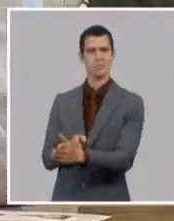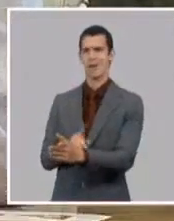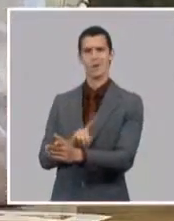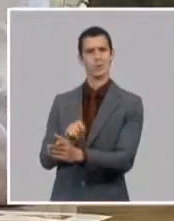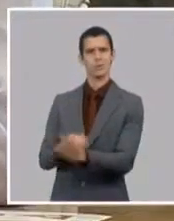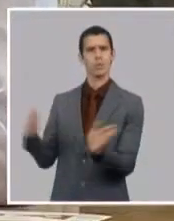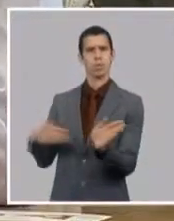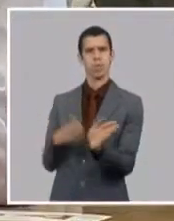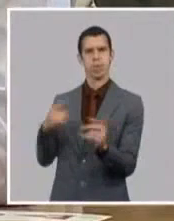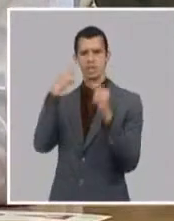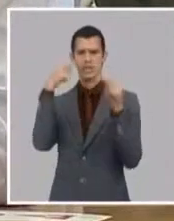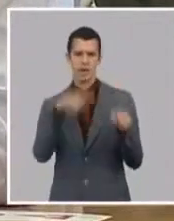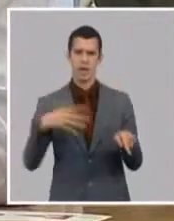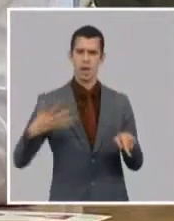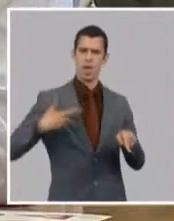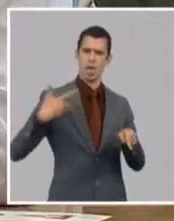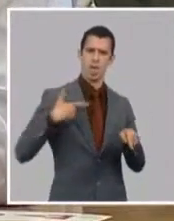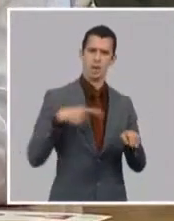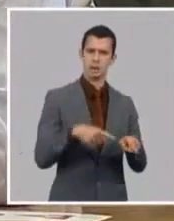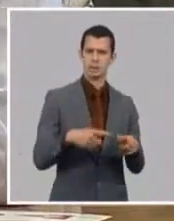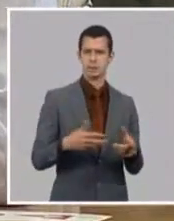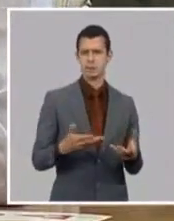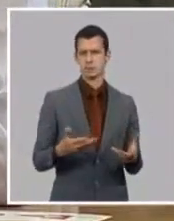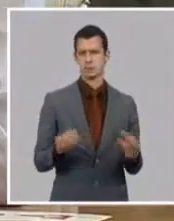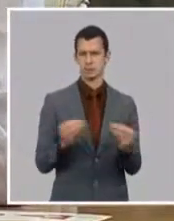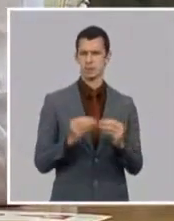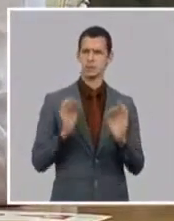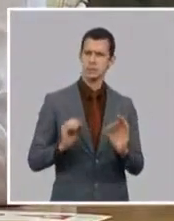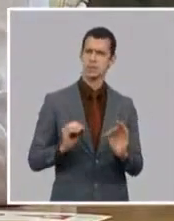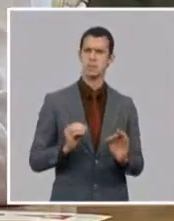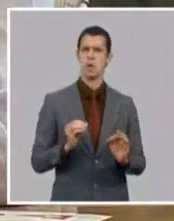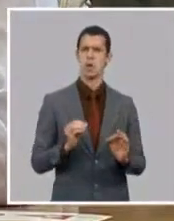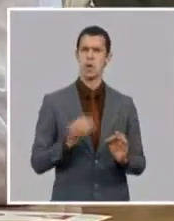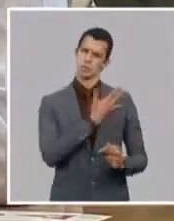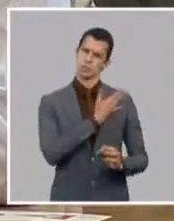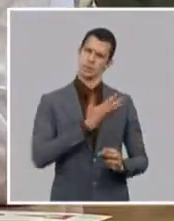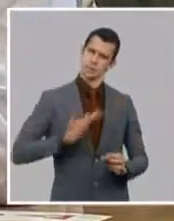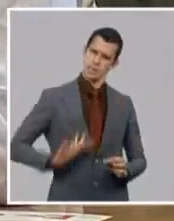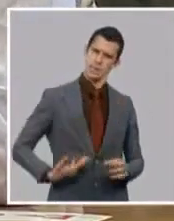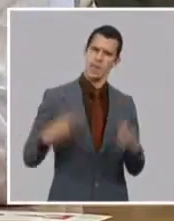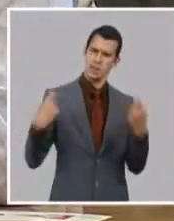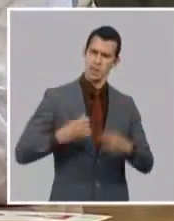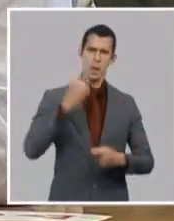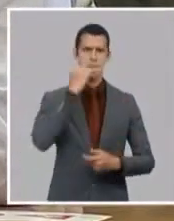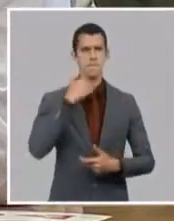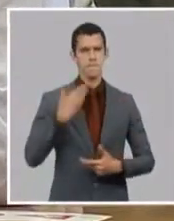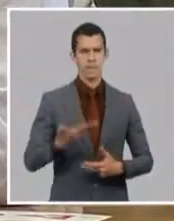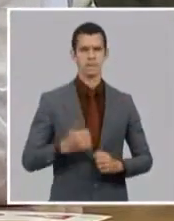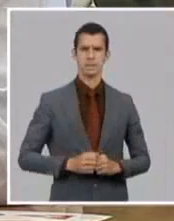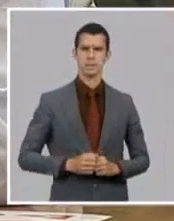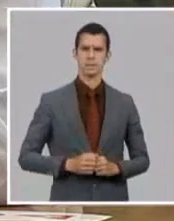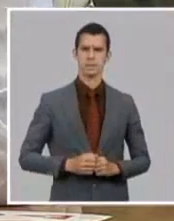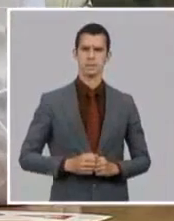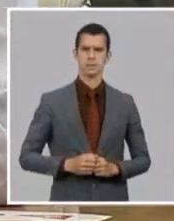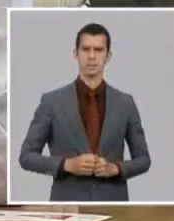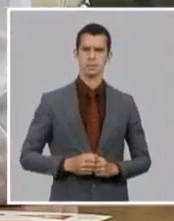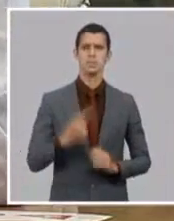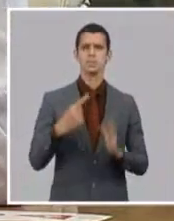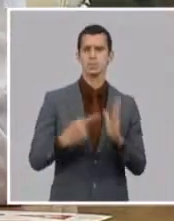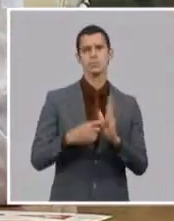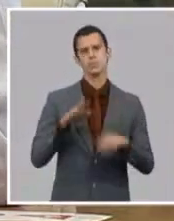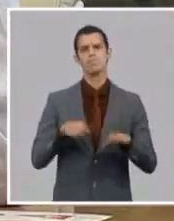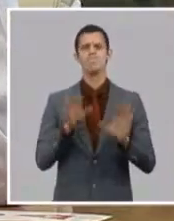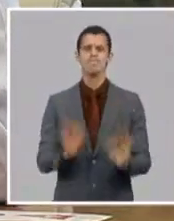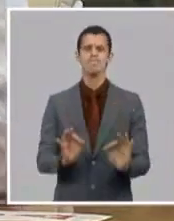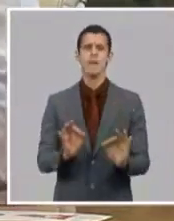de sensibilidad hacia esos problemas, la argumentación oportuna a esos problemas, la respuesta clara y precisa. Hay problemas que no